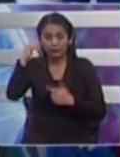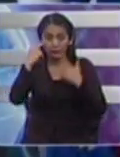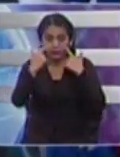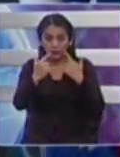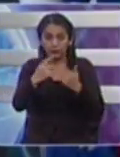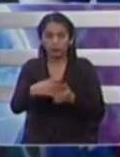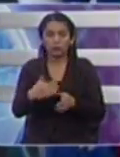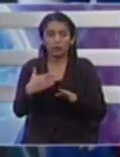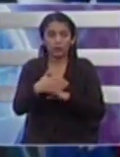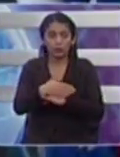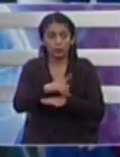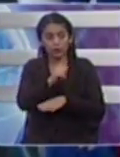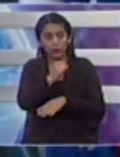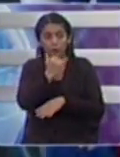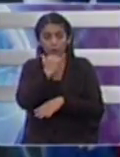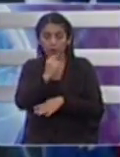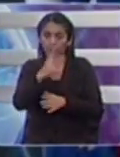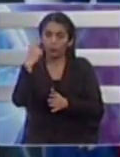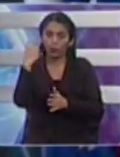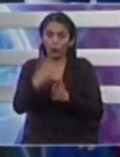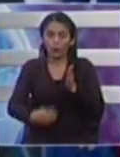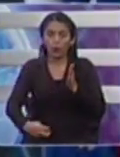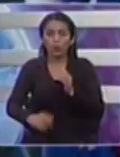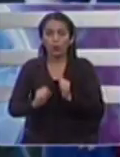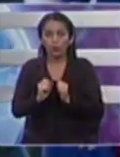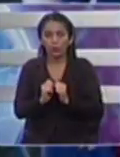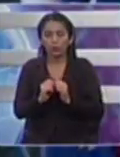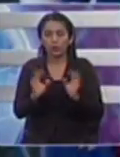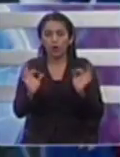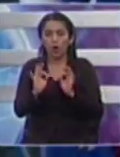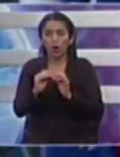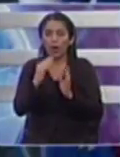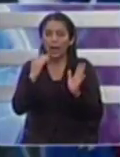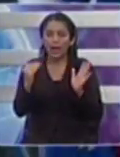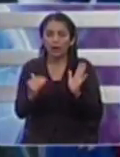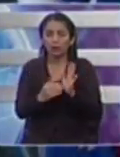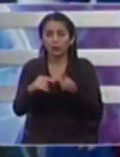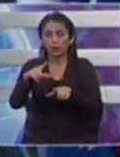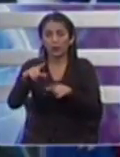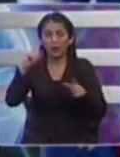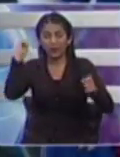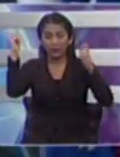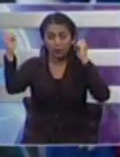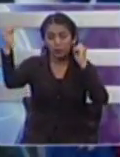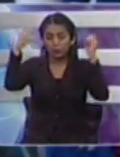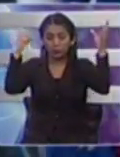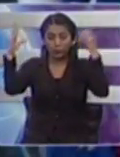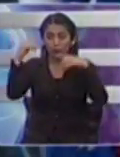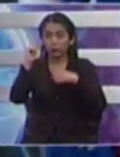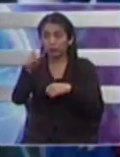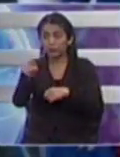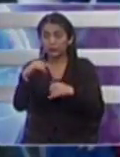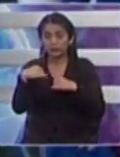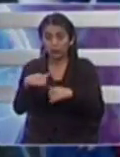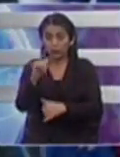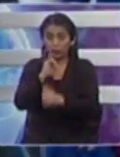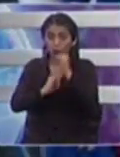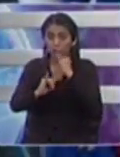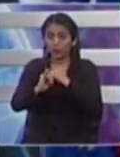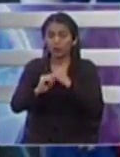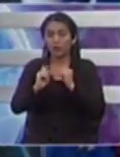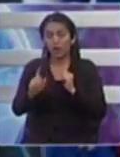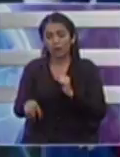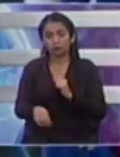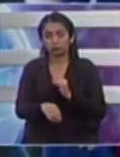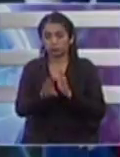sanción típica y ordinaria que es la clausura de los establecimientos, estará la dispuesta en el artículo 291 del Código de